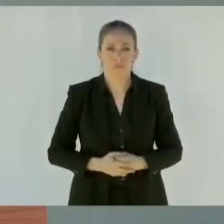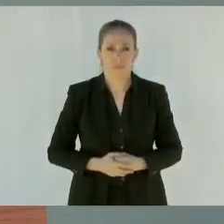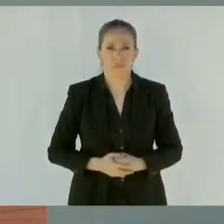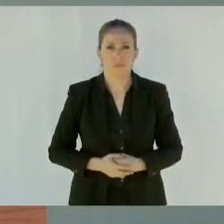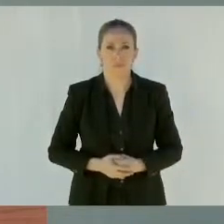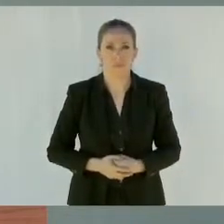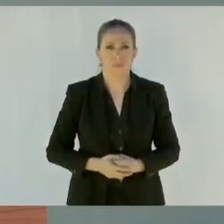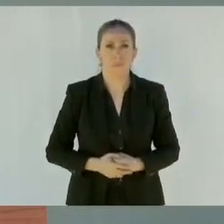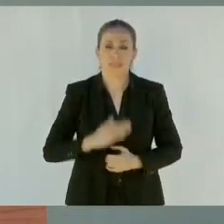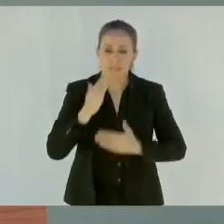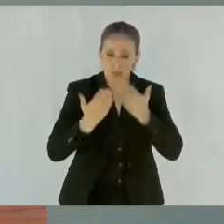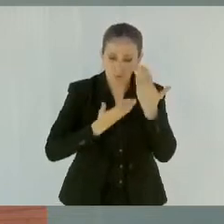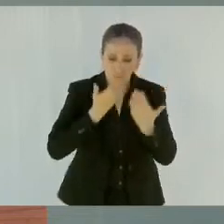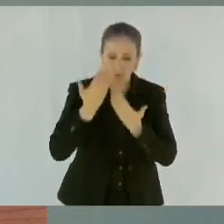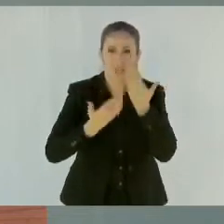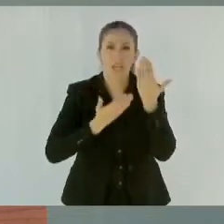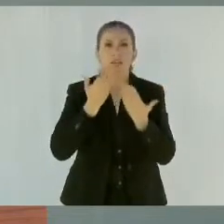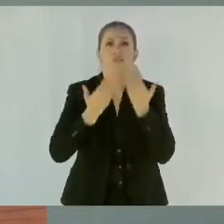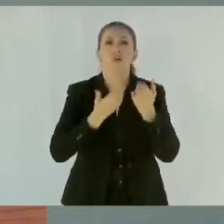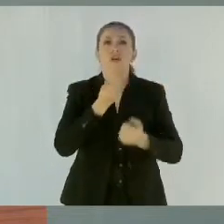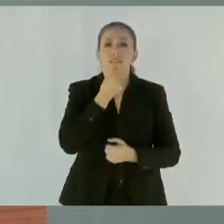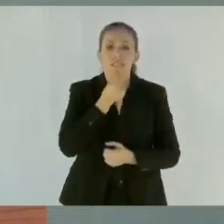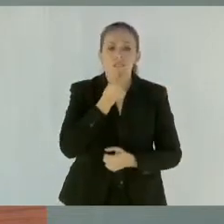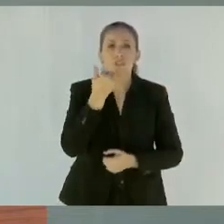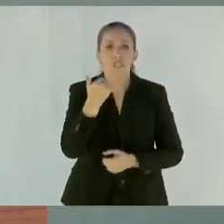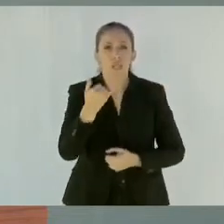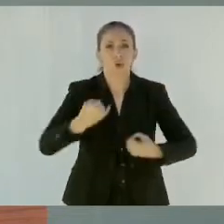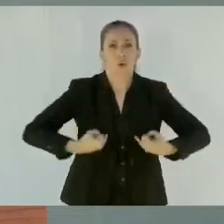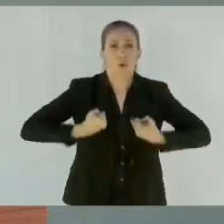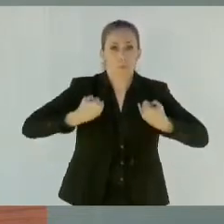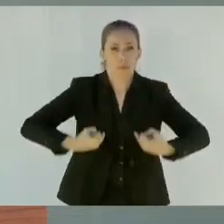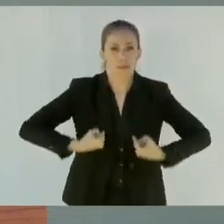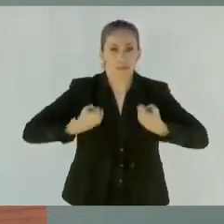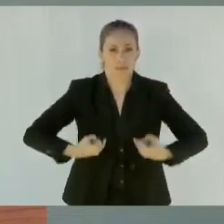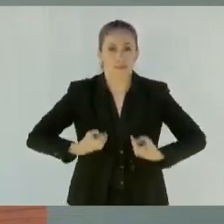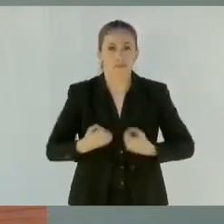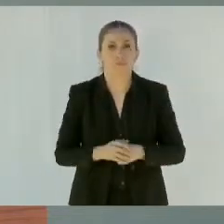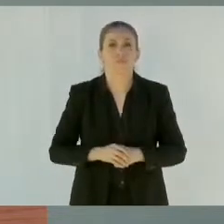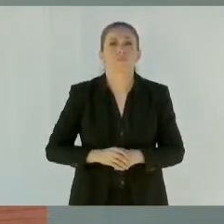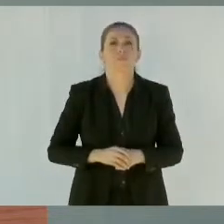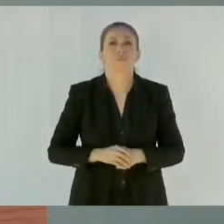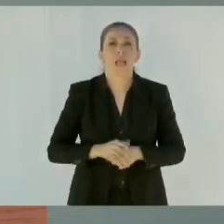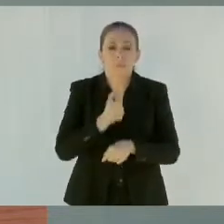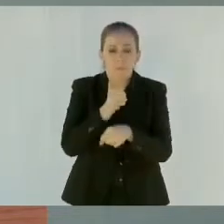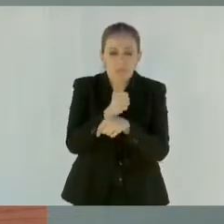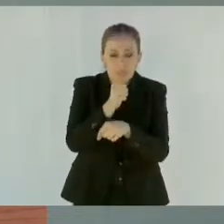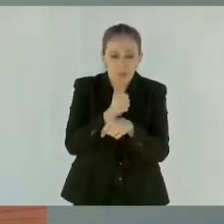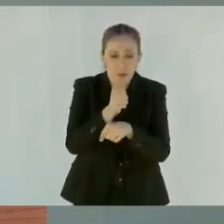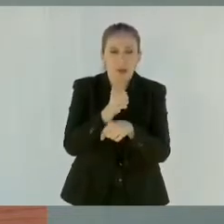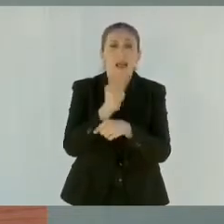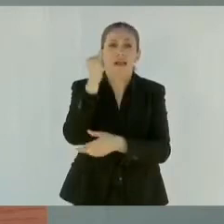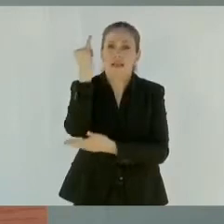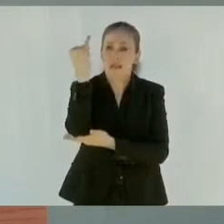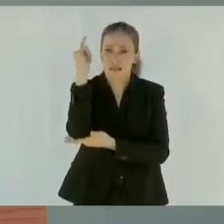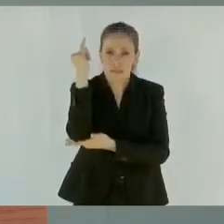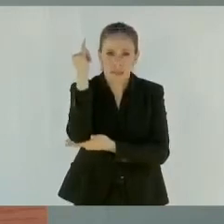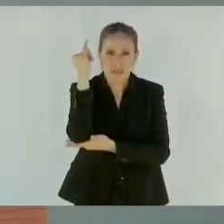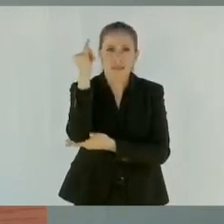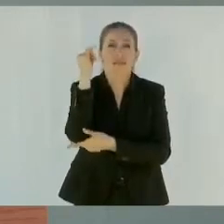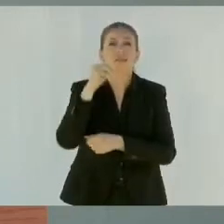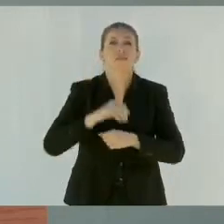que están estudiando, niños y jóvenes, preescolar, primaria y secundaria, también becados,